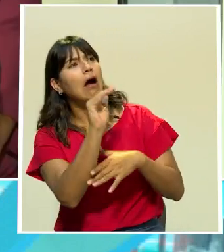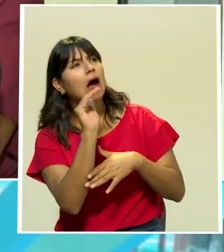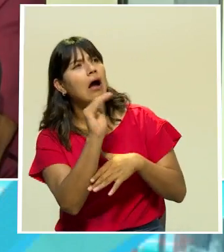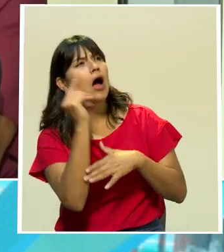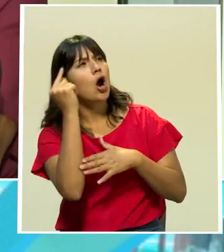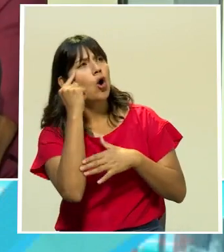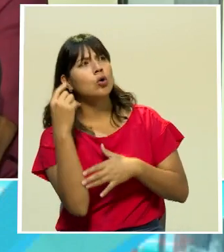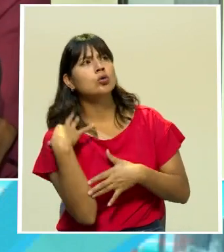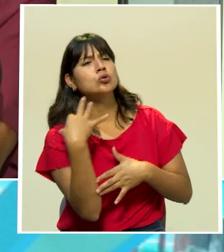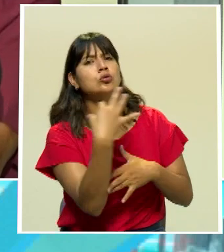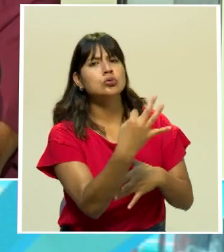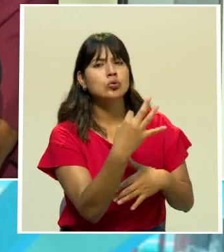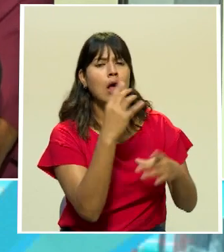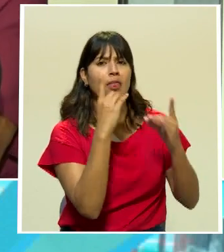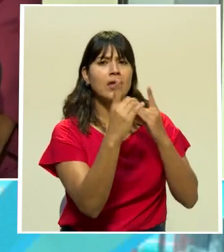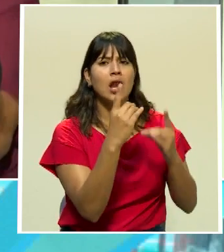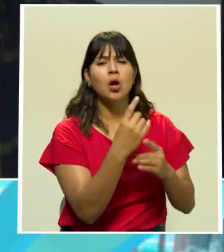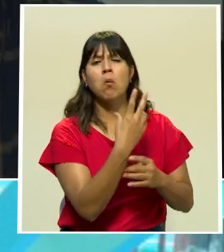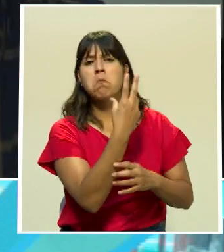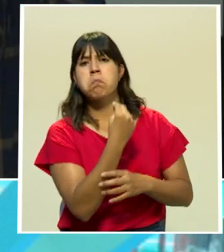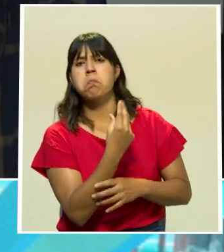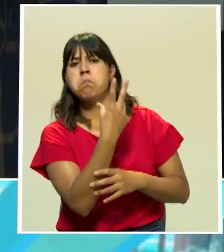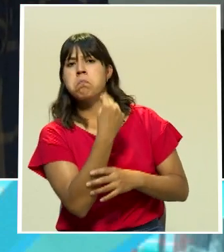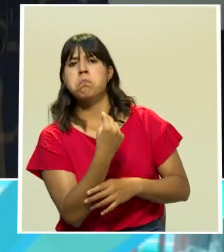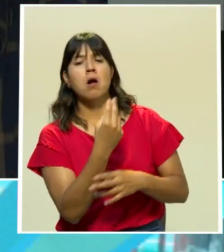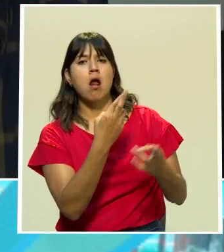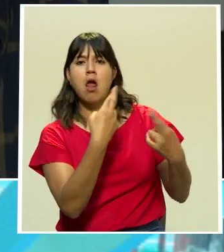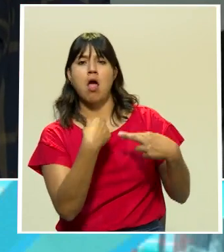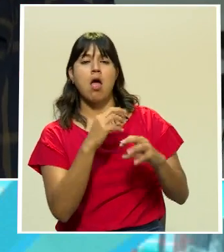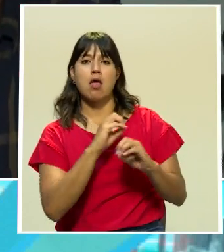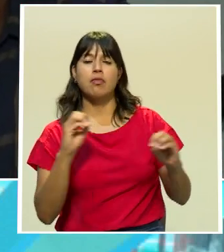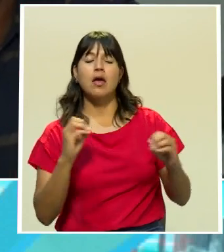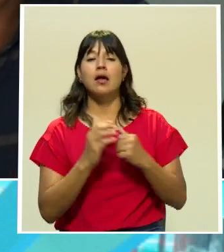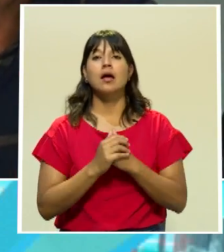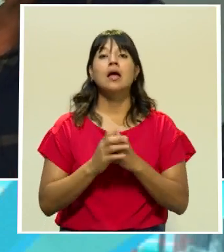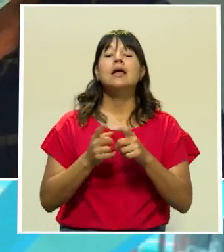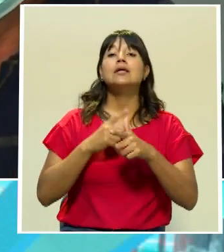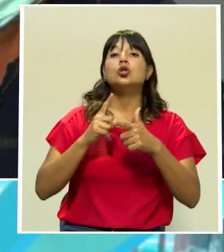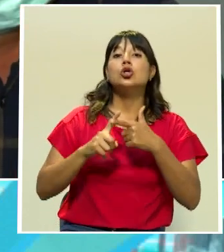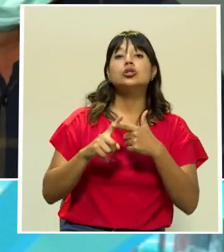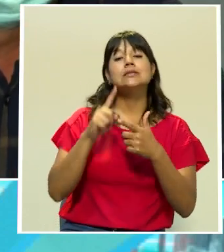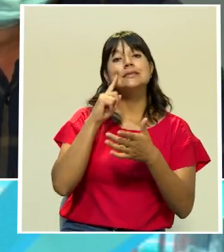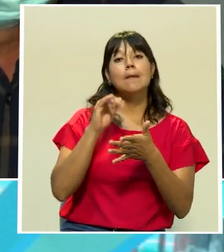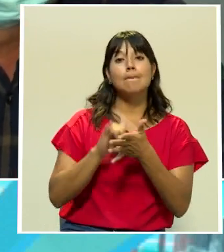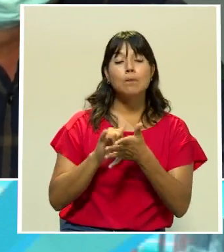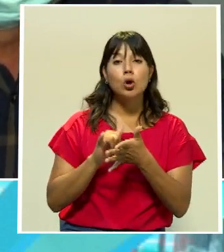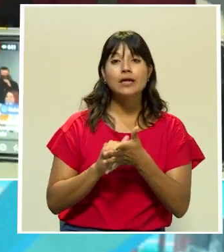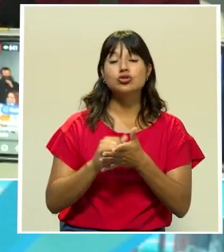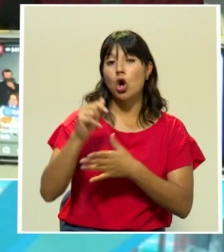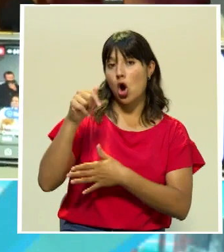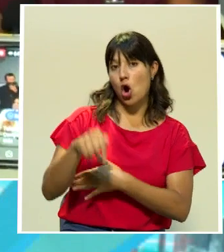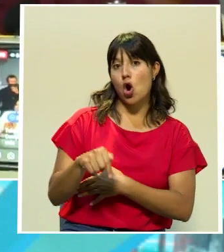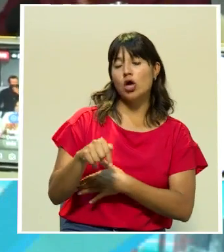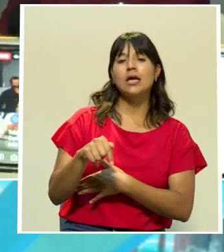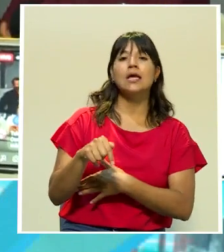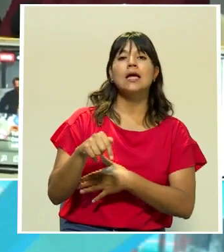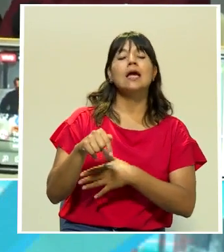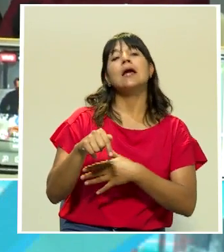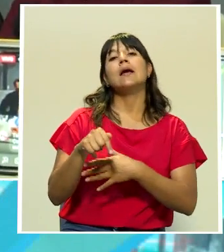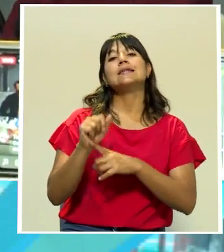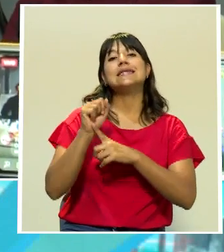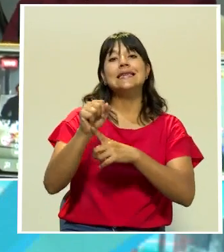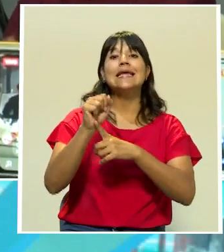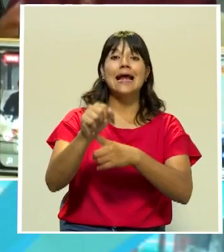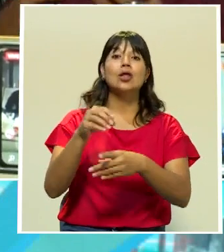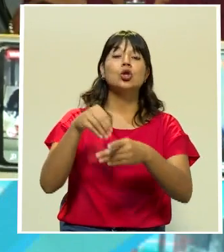del gobierno de la República, sin embargo, no recibieron respuesta. Es por eso que el día de hoy anunciaron que se unen